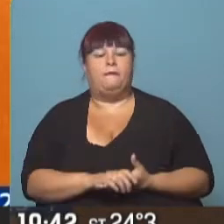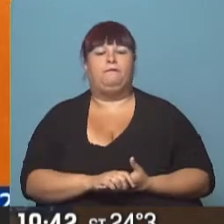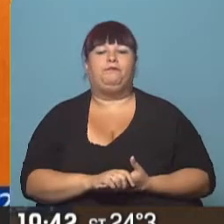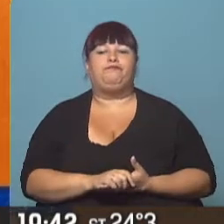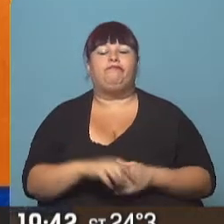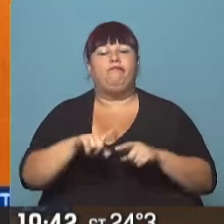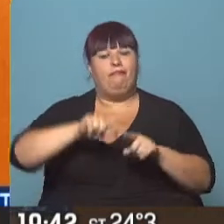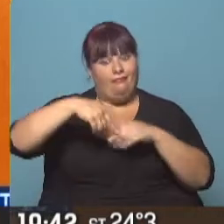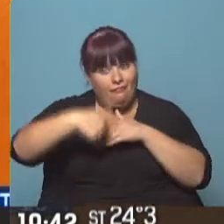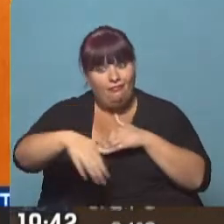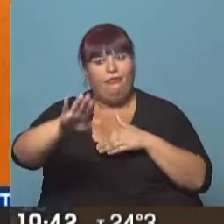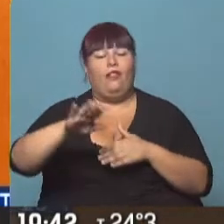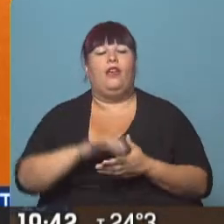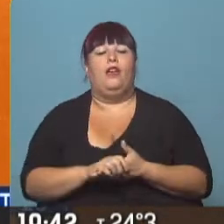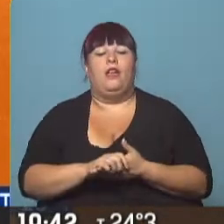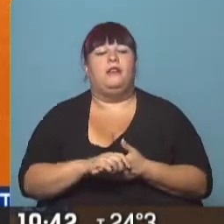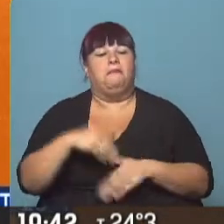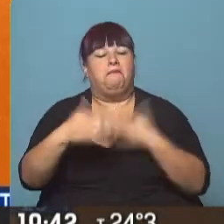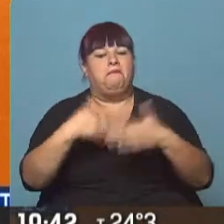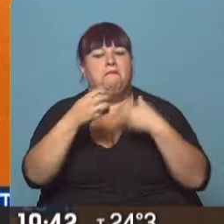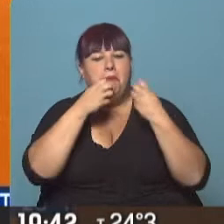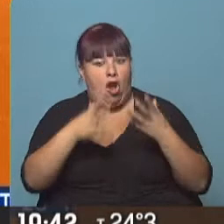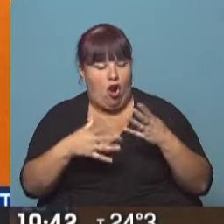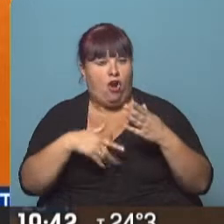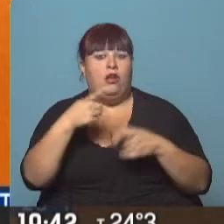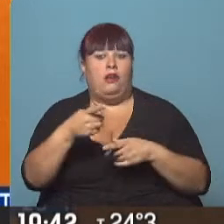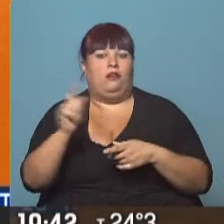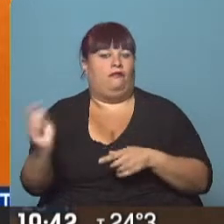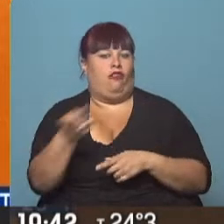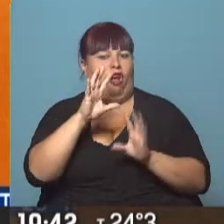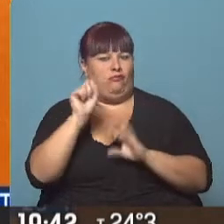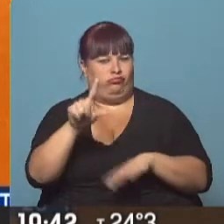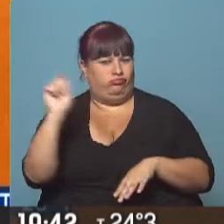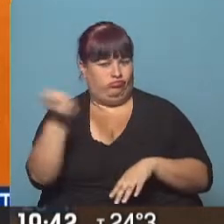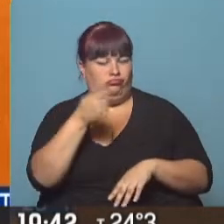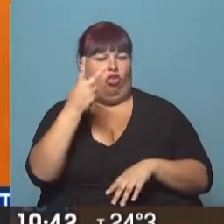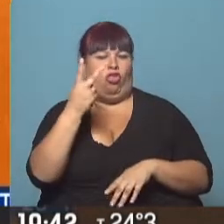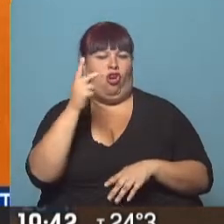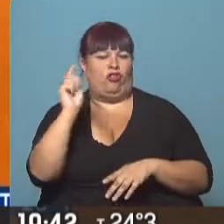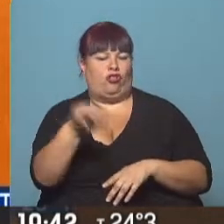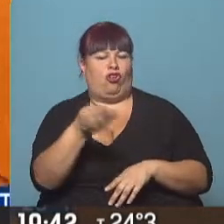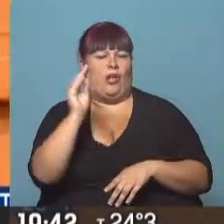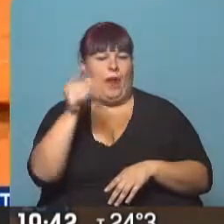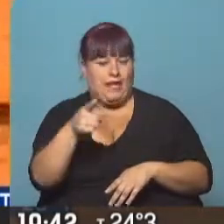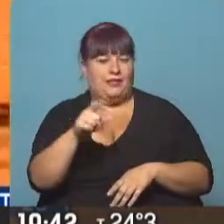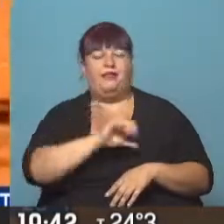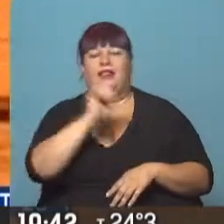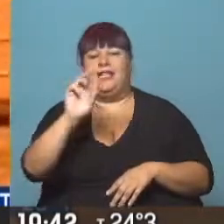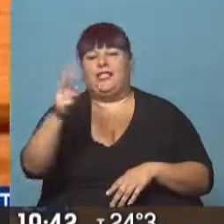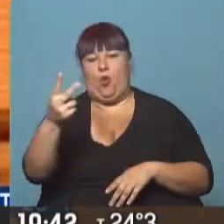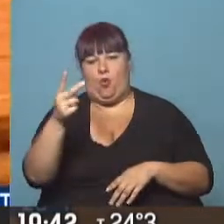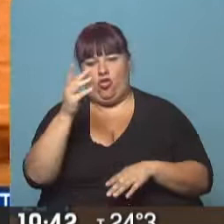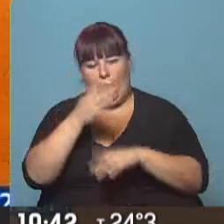A partir de allí empezó a mejorar, sobre todo con su saque. Dos quiebres al brasileño para quedarse con el segundo